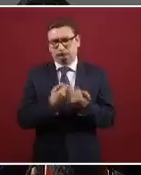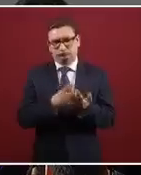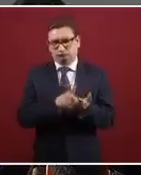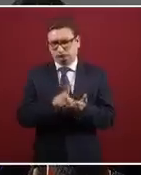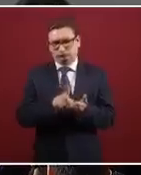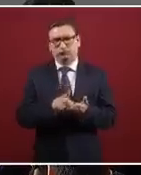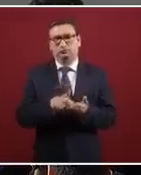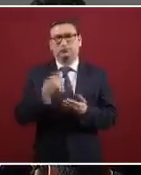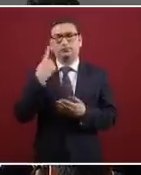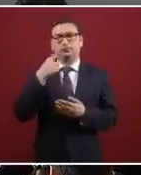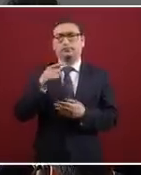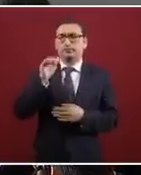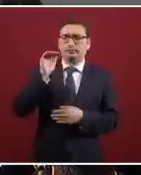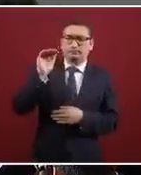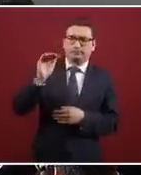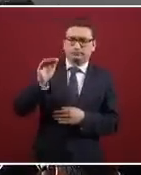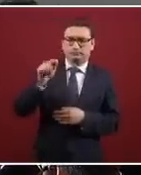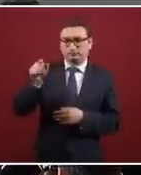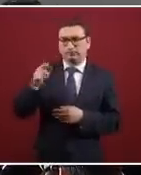Ya nosotros